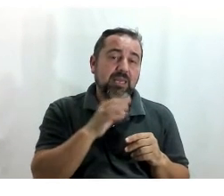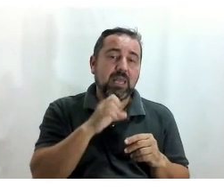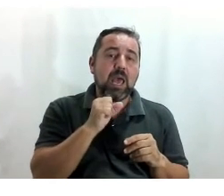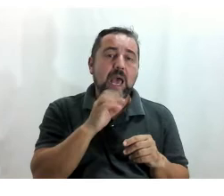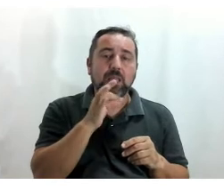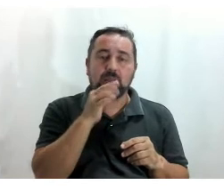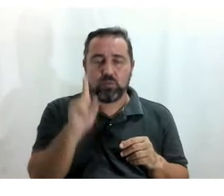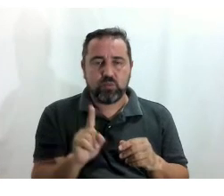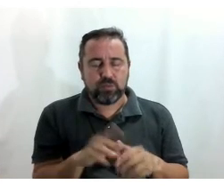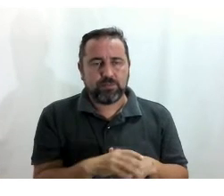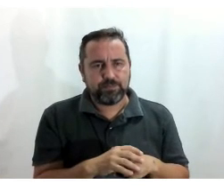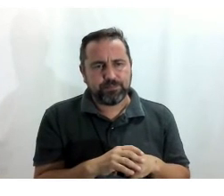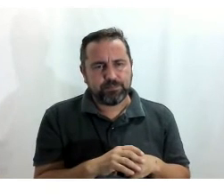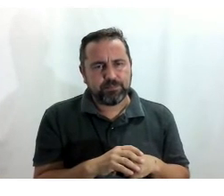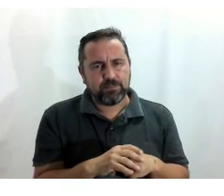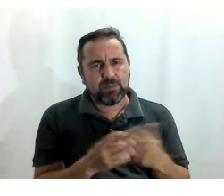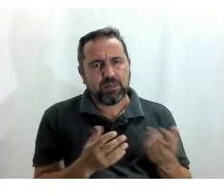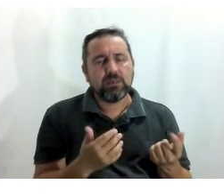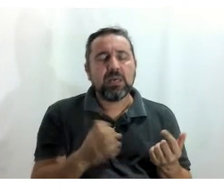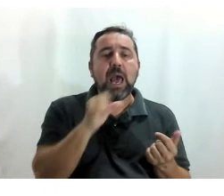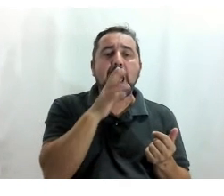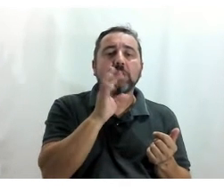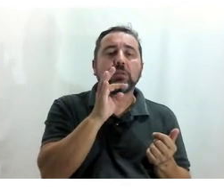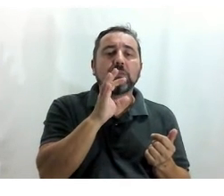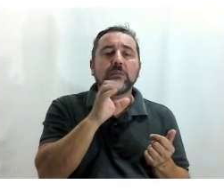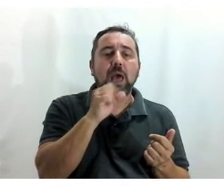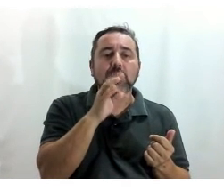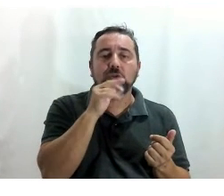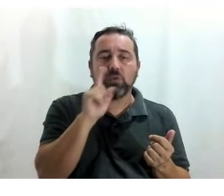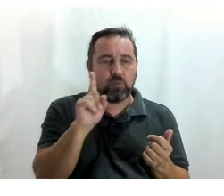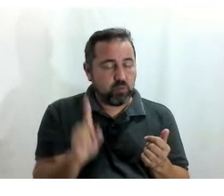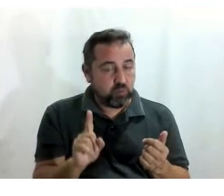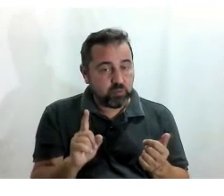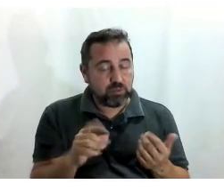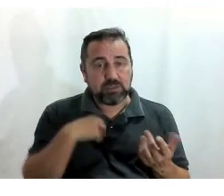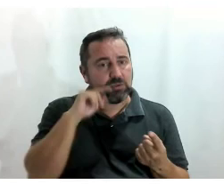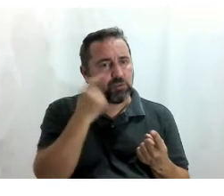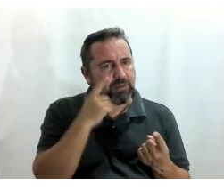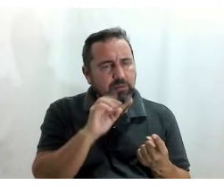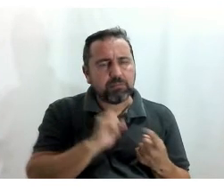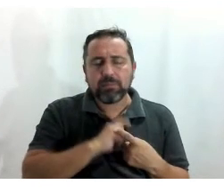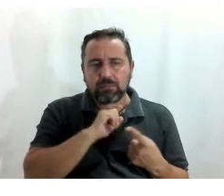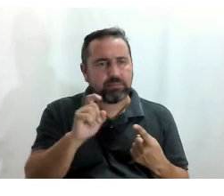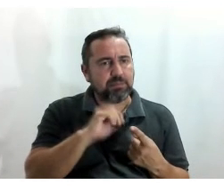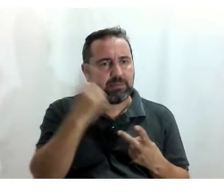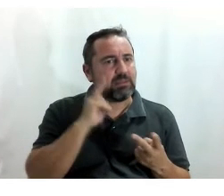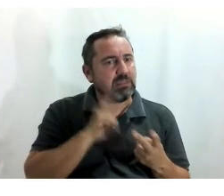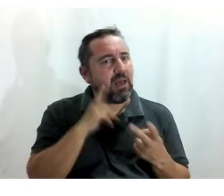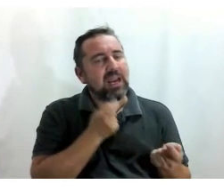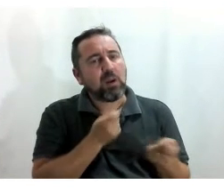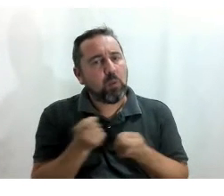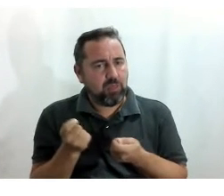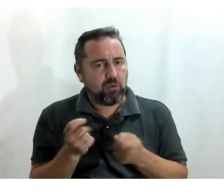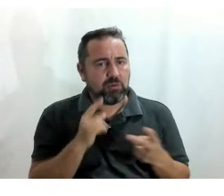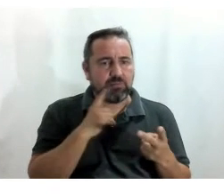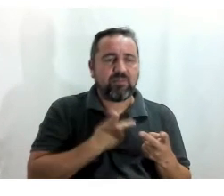ATOP1. El gen ATOP1, también conocido como MAT1, se descubrió por primera vez como un regulador vital de